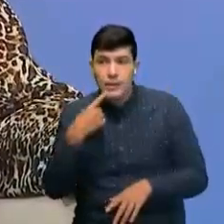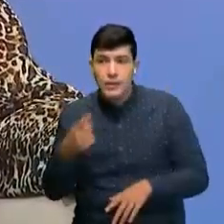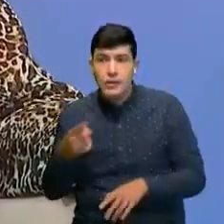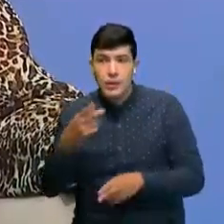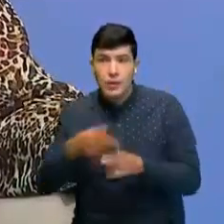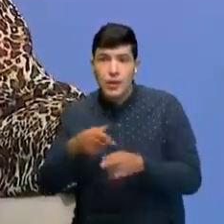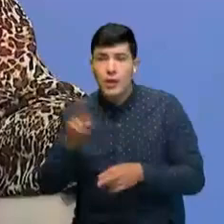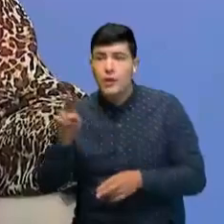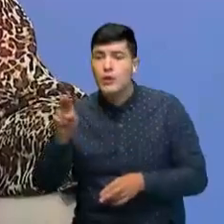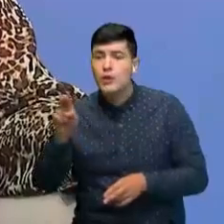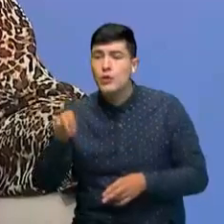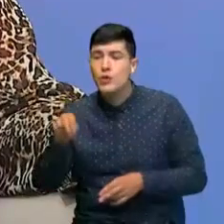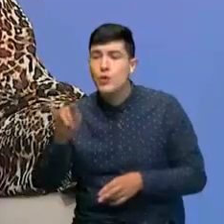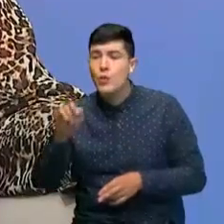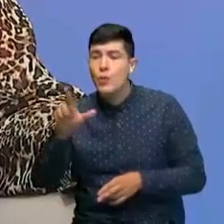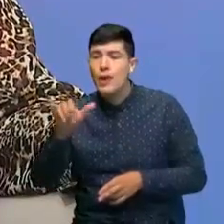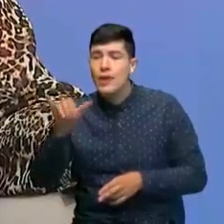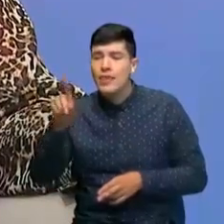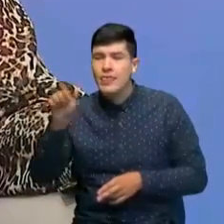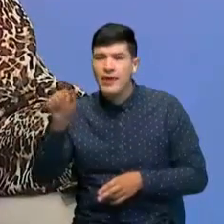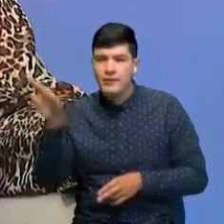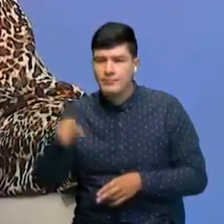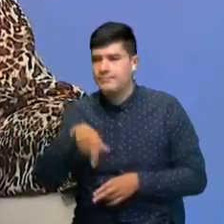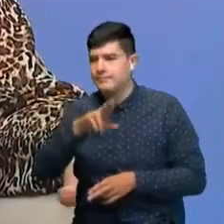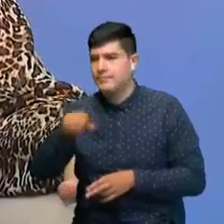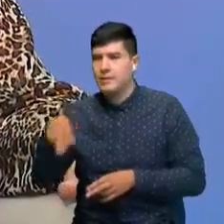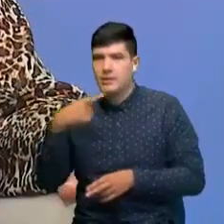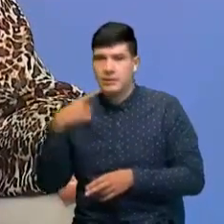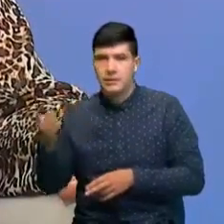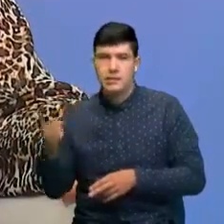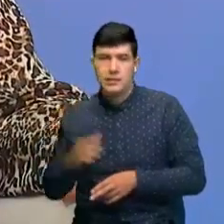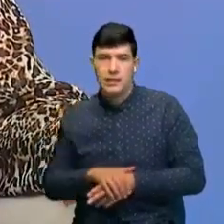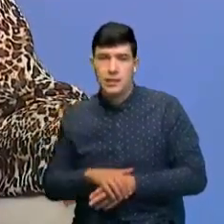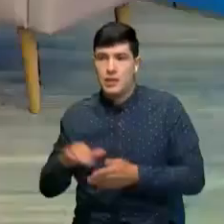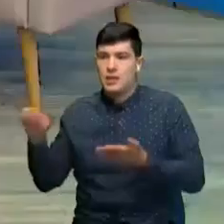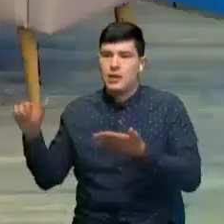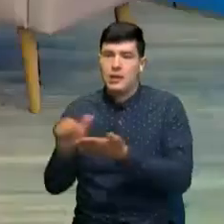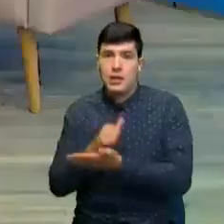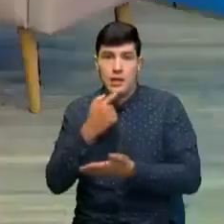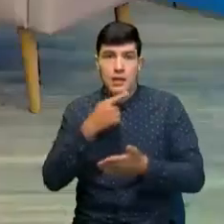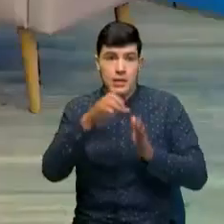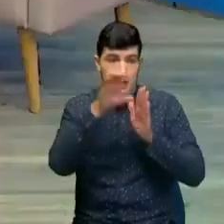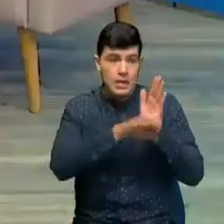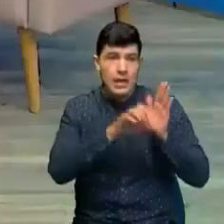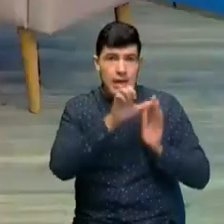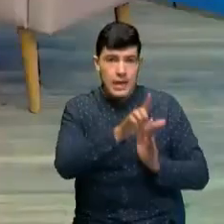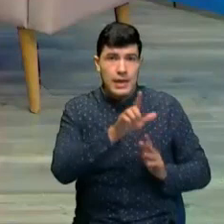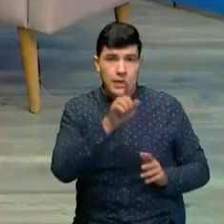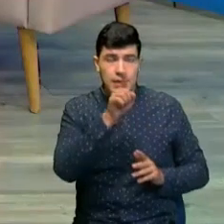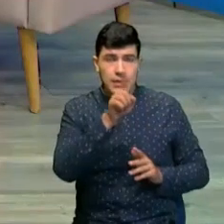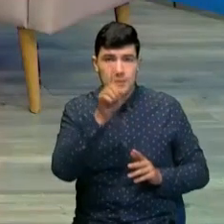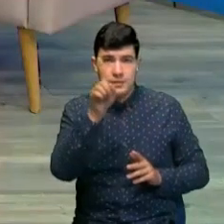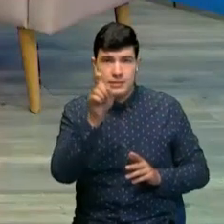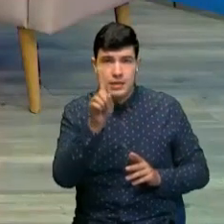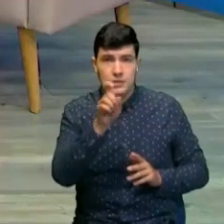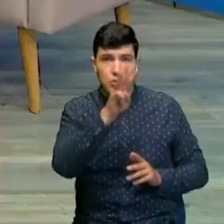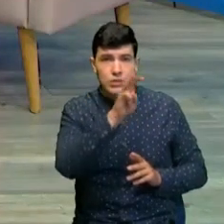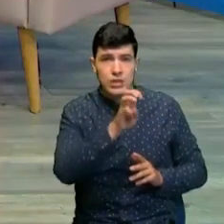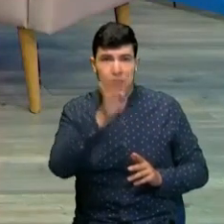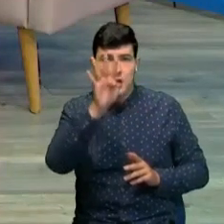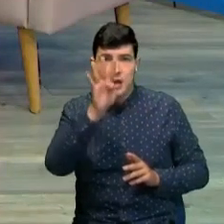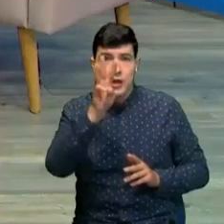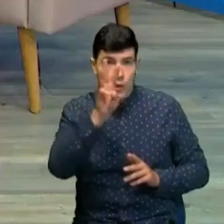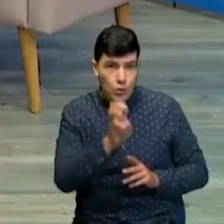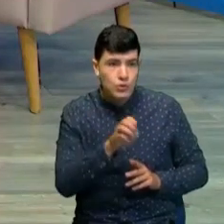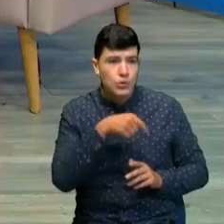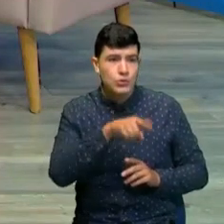llama nulidad. Hace poco la Corte, a través de la sentencia SL 1688 del 2019,